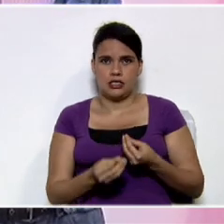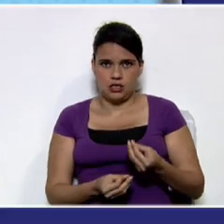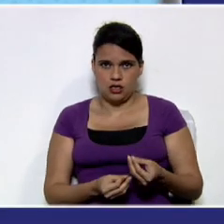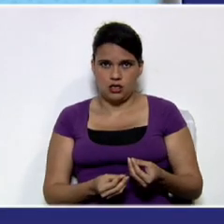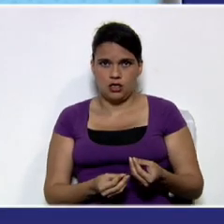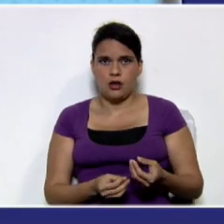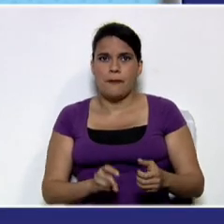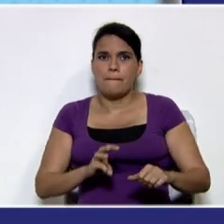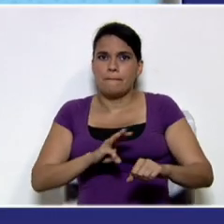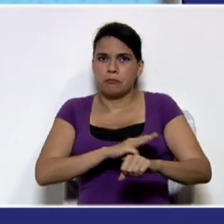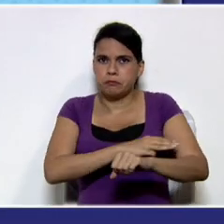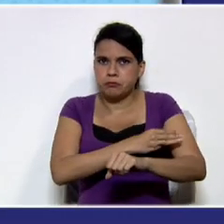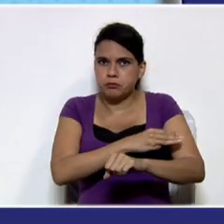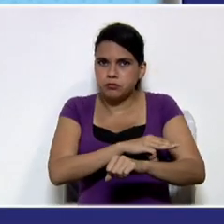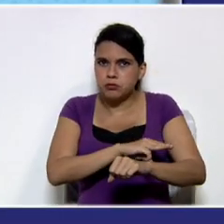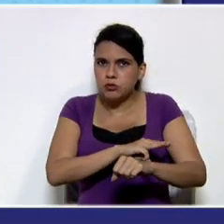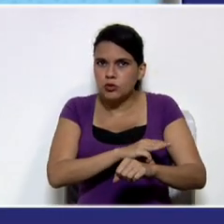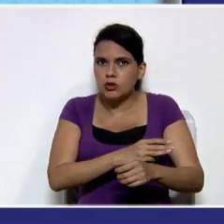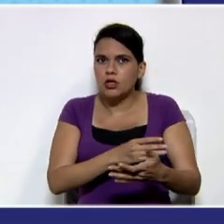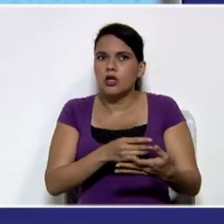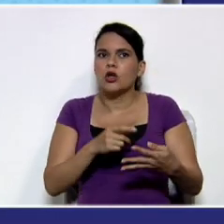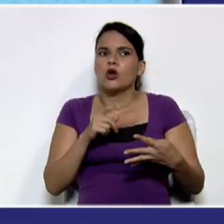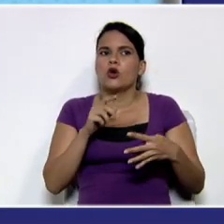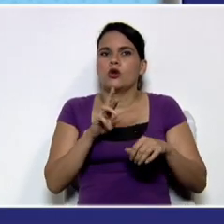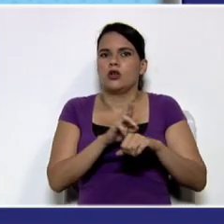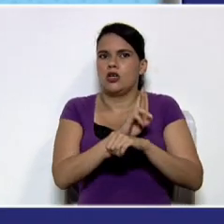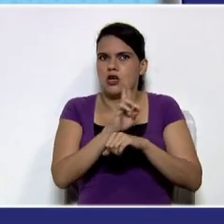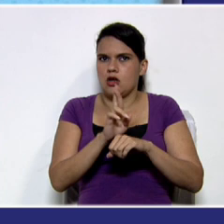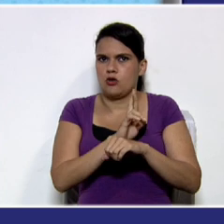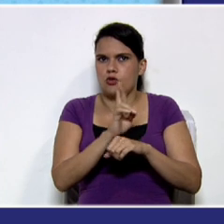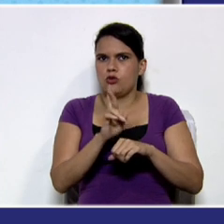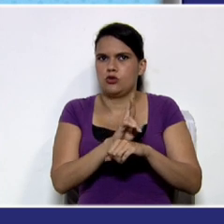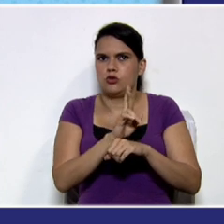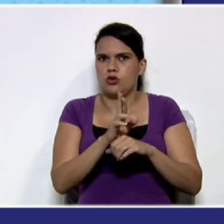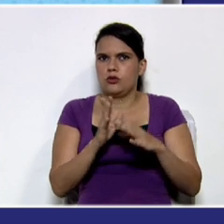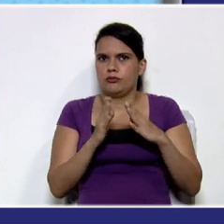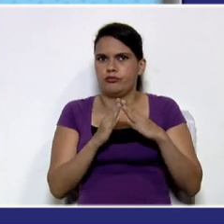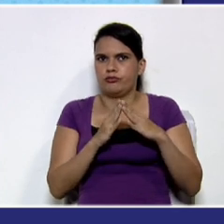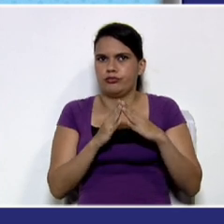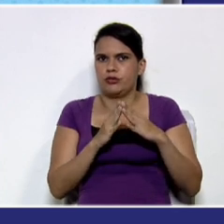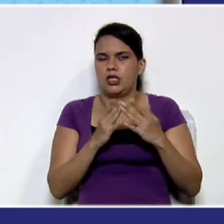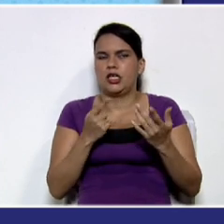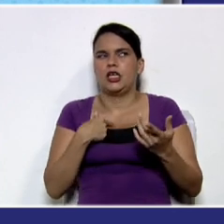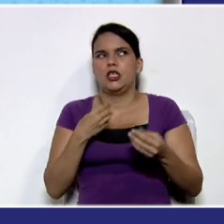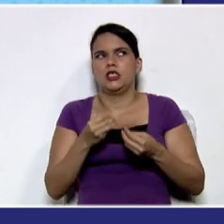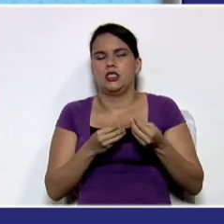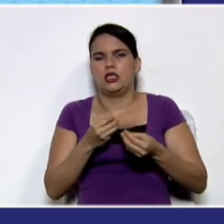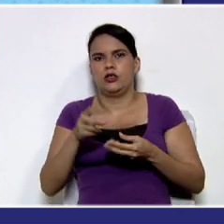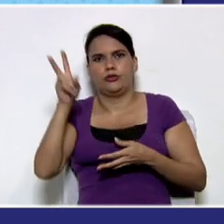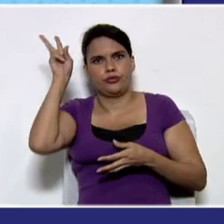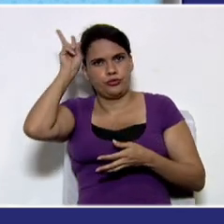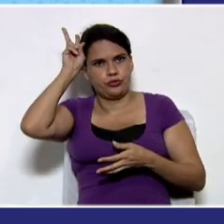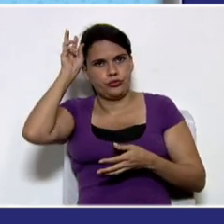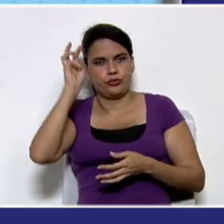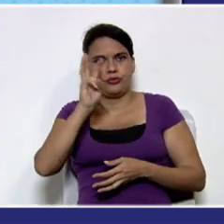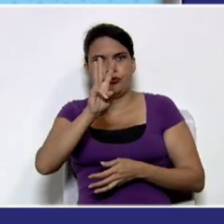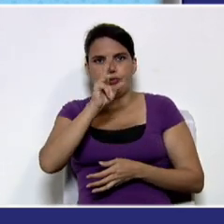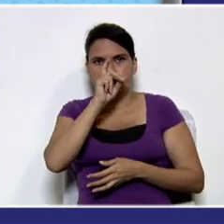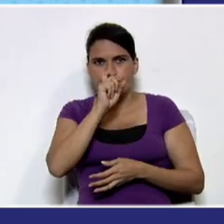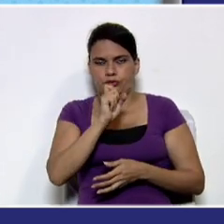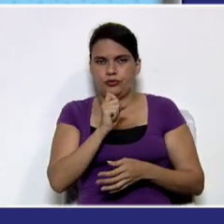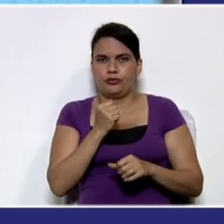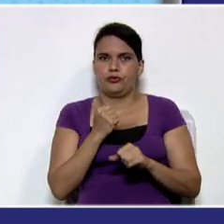instrumento utilitario en arte y patrimonio. Continuamos con tercer año. En tercer año